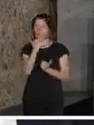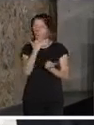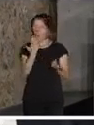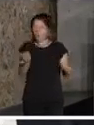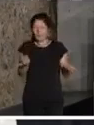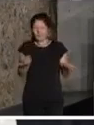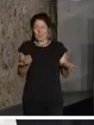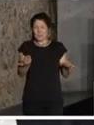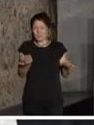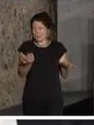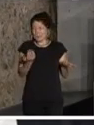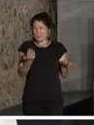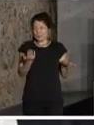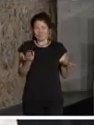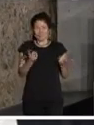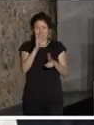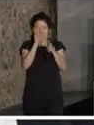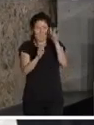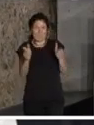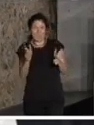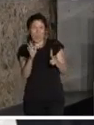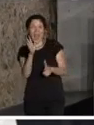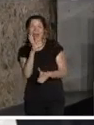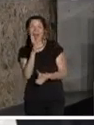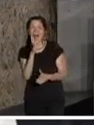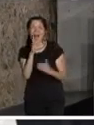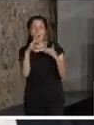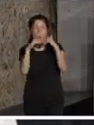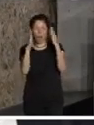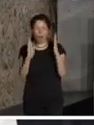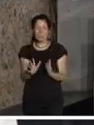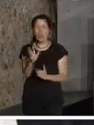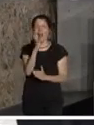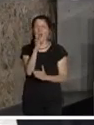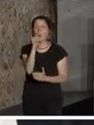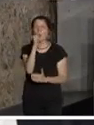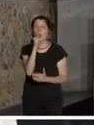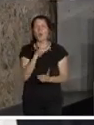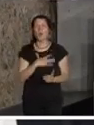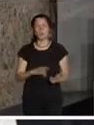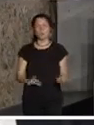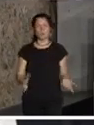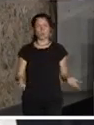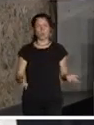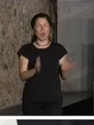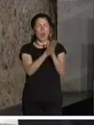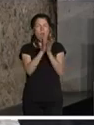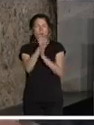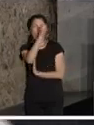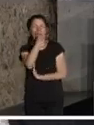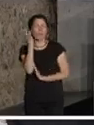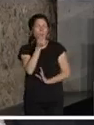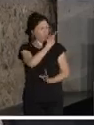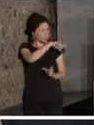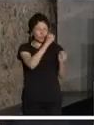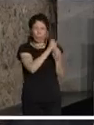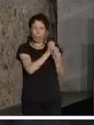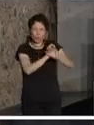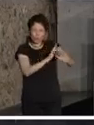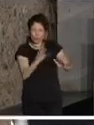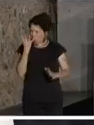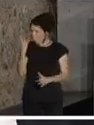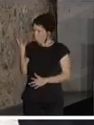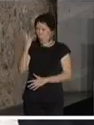tan rocambolesco como que la gente tenga agua en sus viviendas compañeros y compañeras esas semillas que habéis sembrado